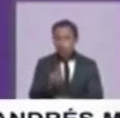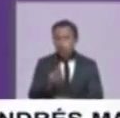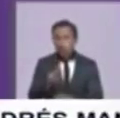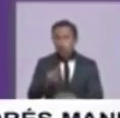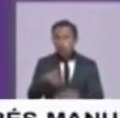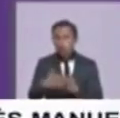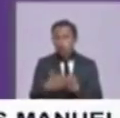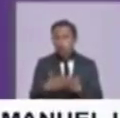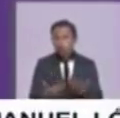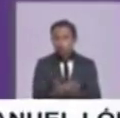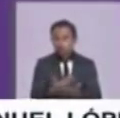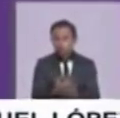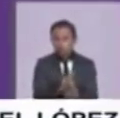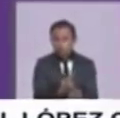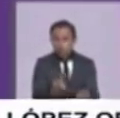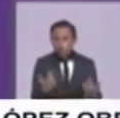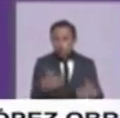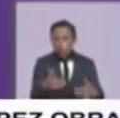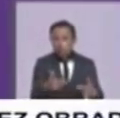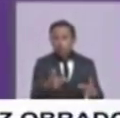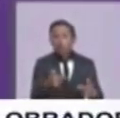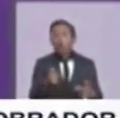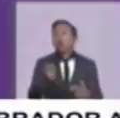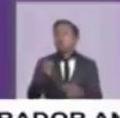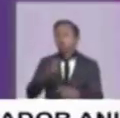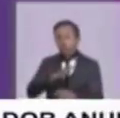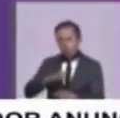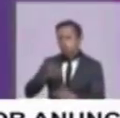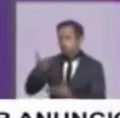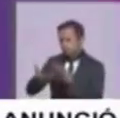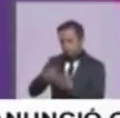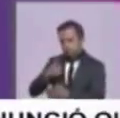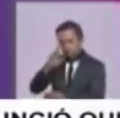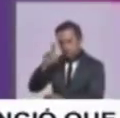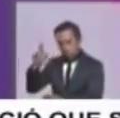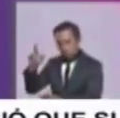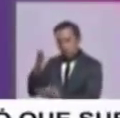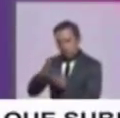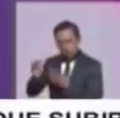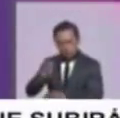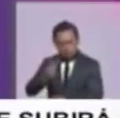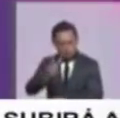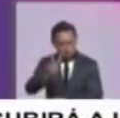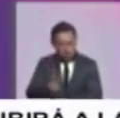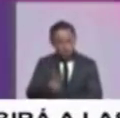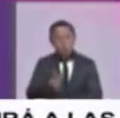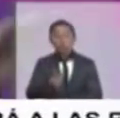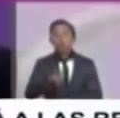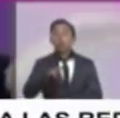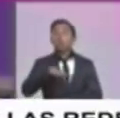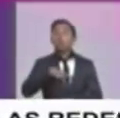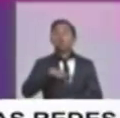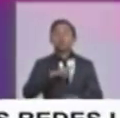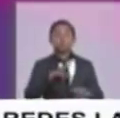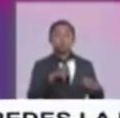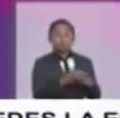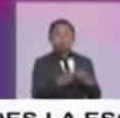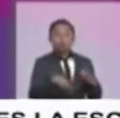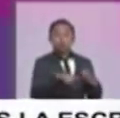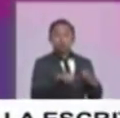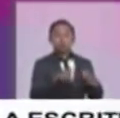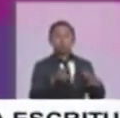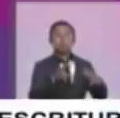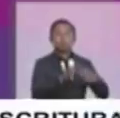atacar entre todos. Pero a López Obrador, ¿hace viable una unión Meade-Anaya, por ejemplo? Ahora voy a la segunda parte. Yo no lo La segunda así.